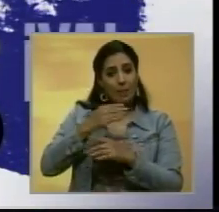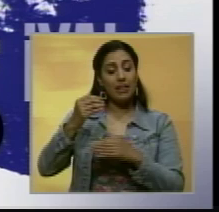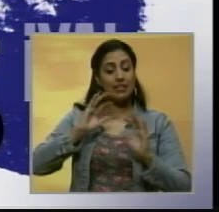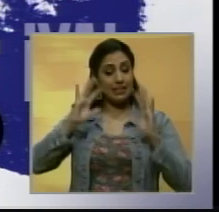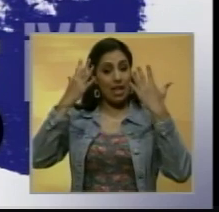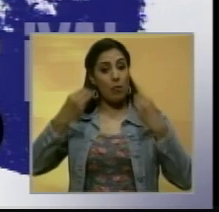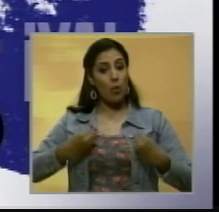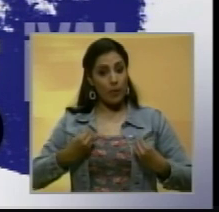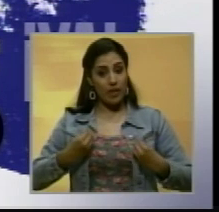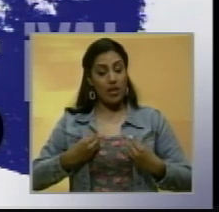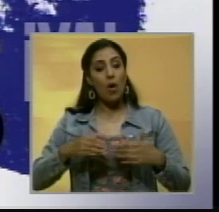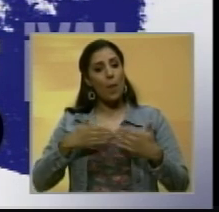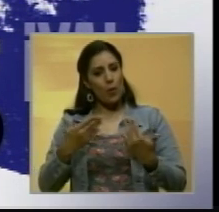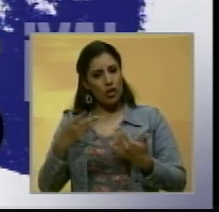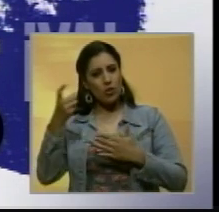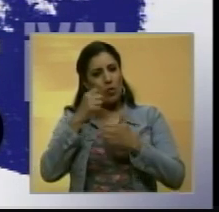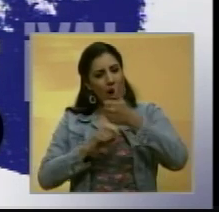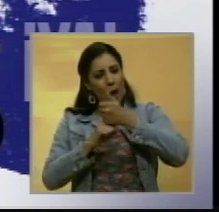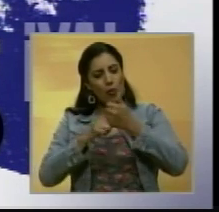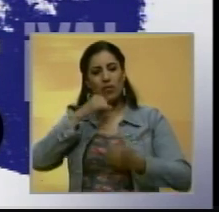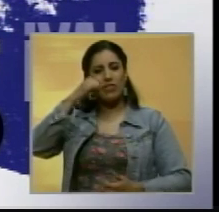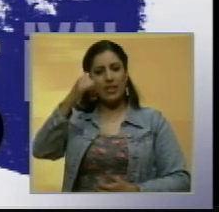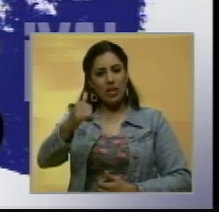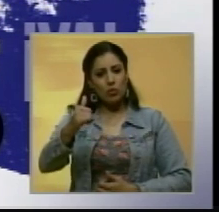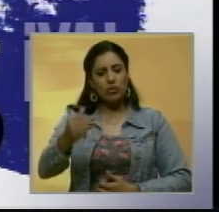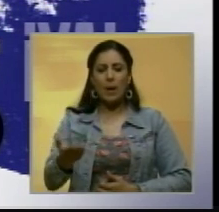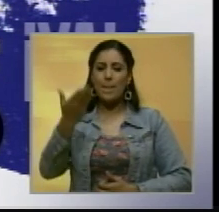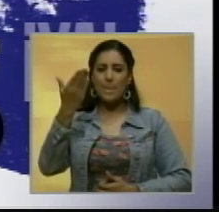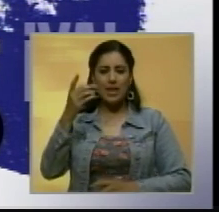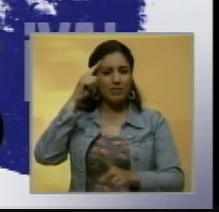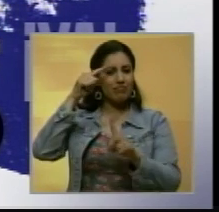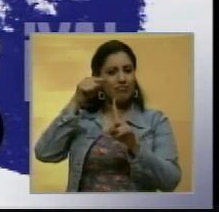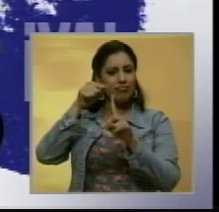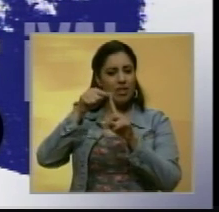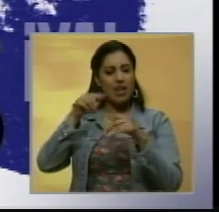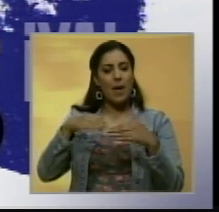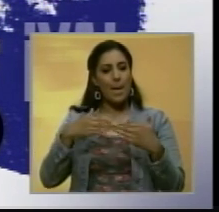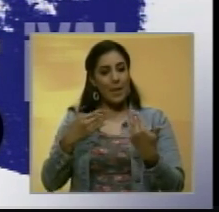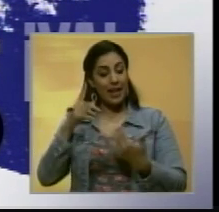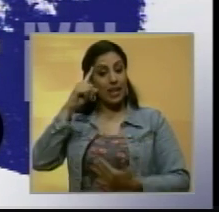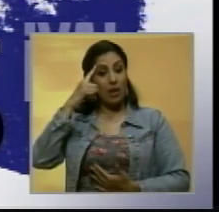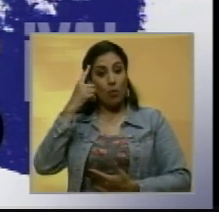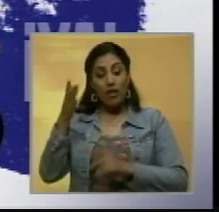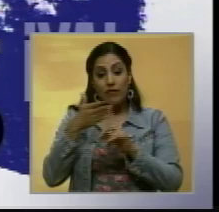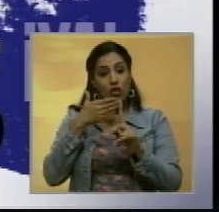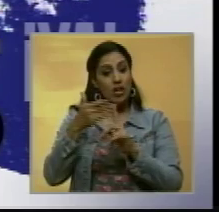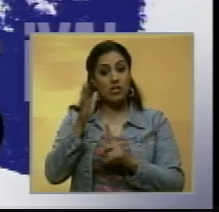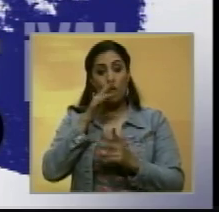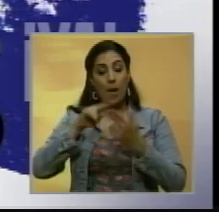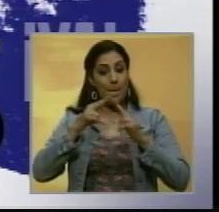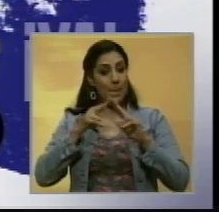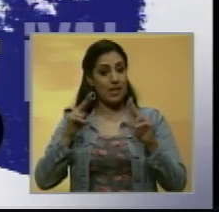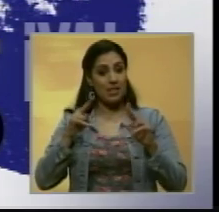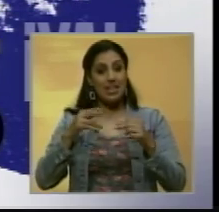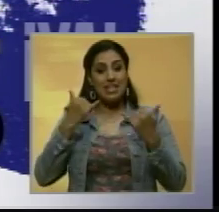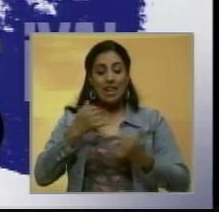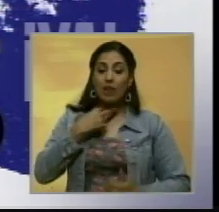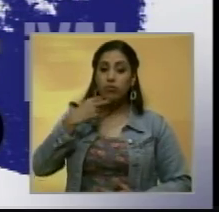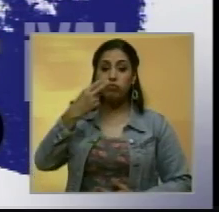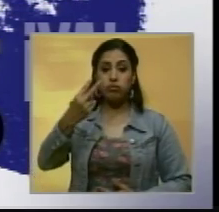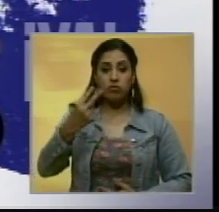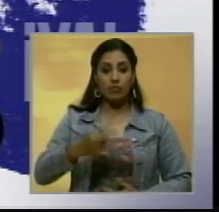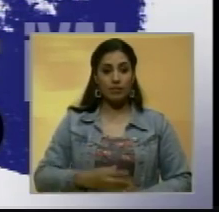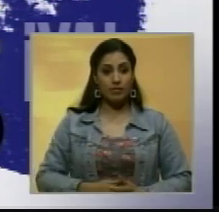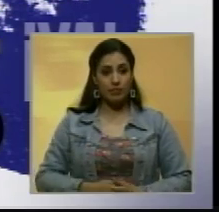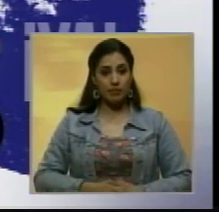salvar sus vidas. Por eso, buscar apoyo y denunciar son sus principales herramientas. Recuerda, con violencia no hay paraíso, rompe